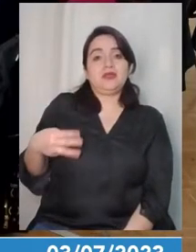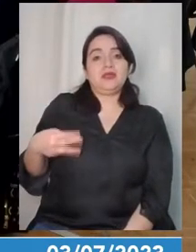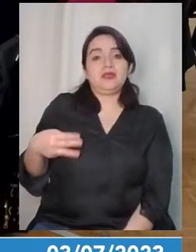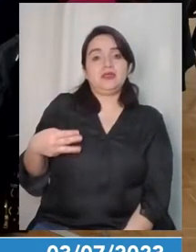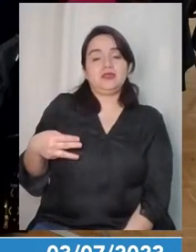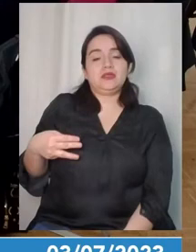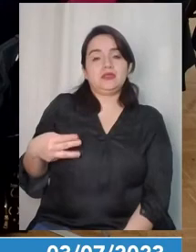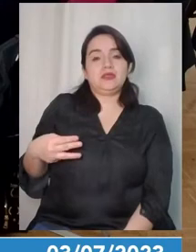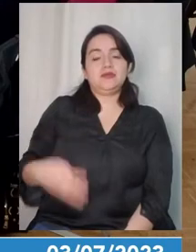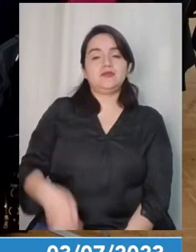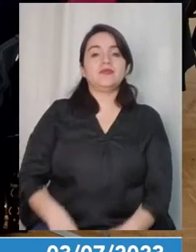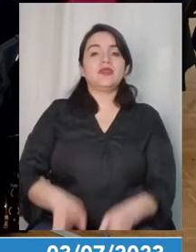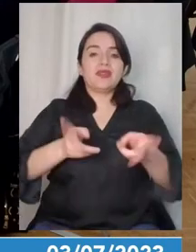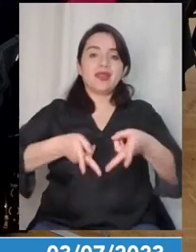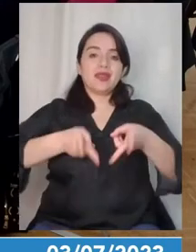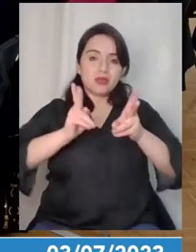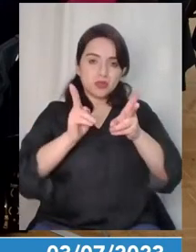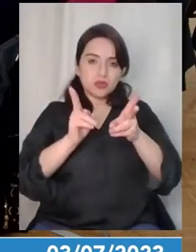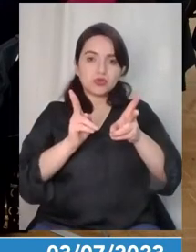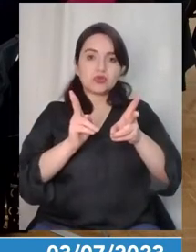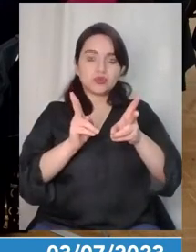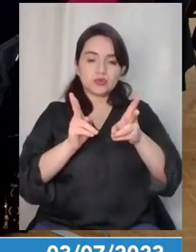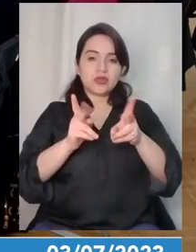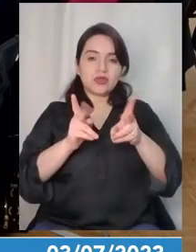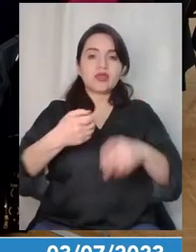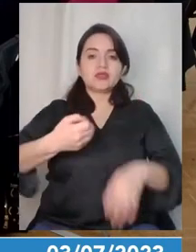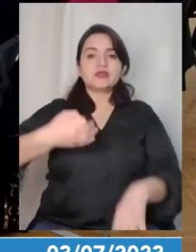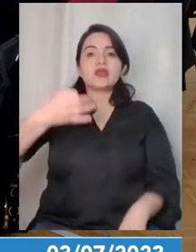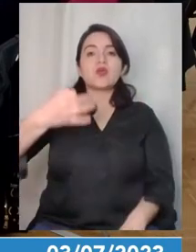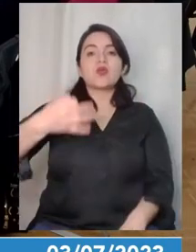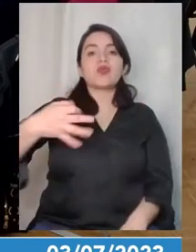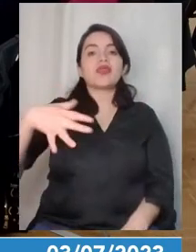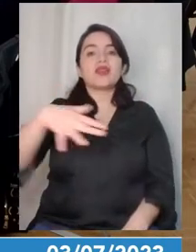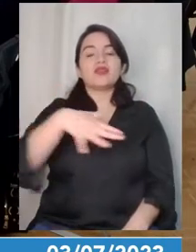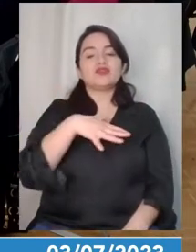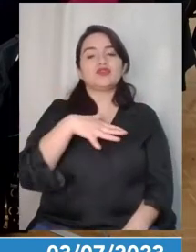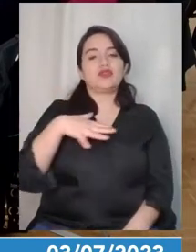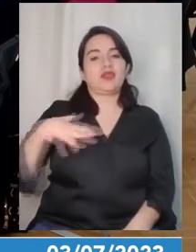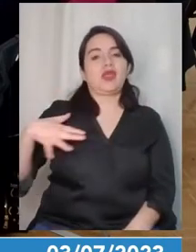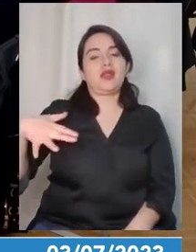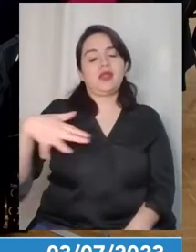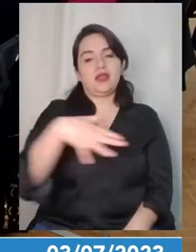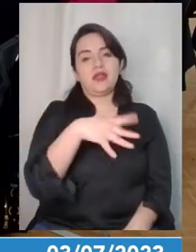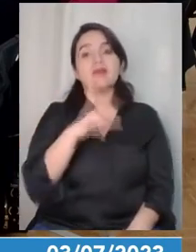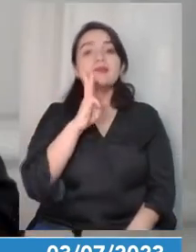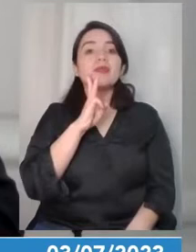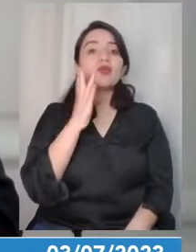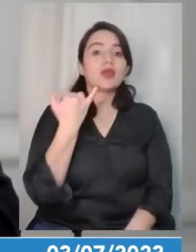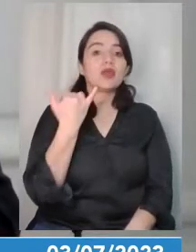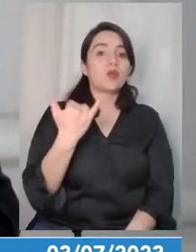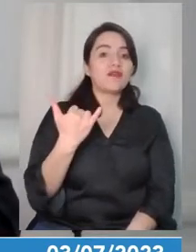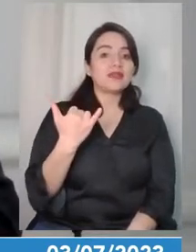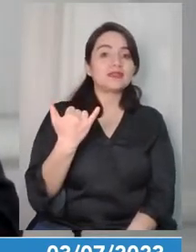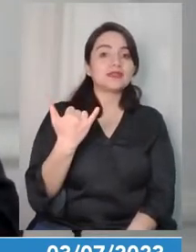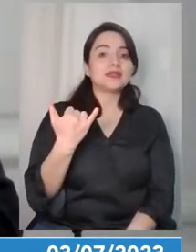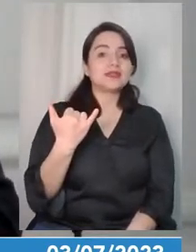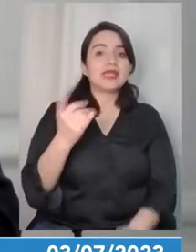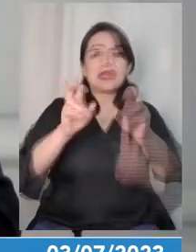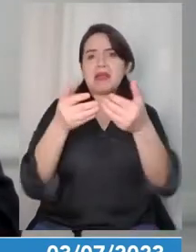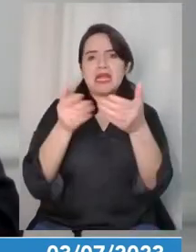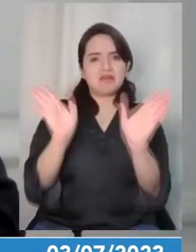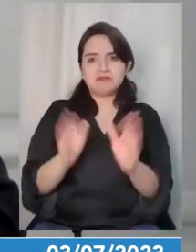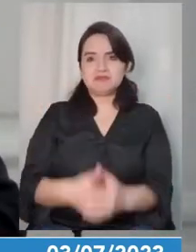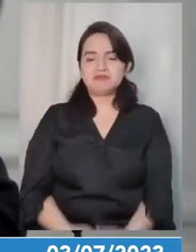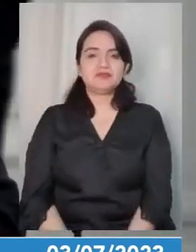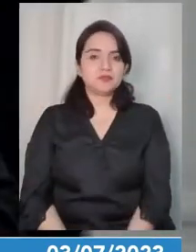Derecho a la Seguridad Social, miércoles y jueves temas libres, digamos. A mí me parece que es una